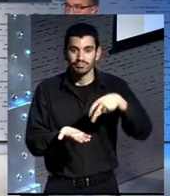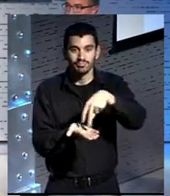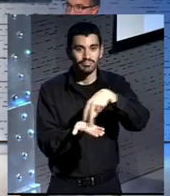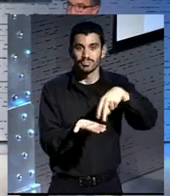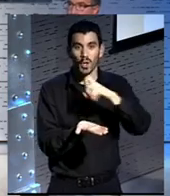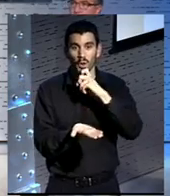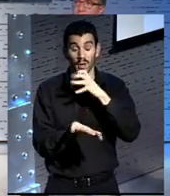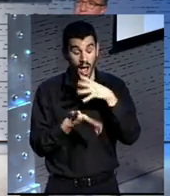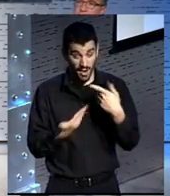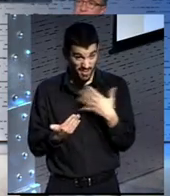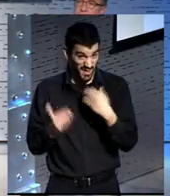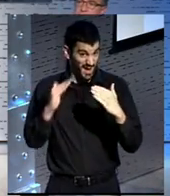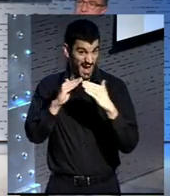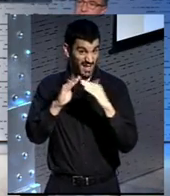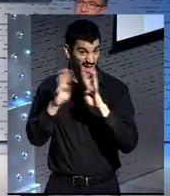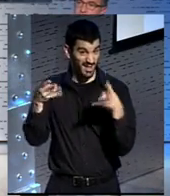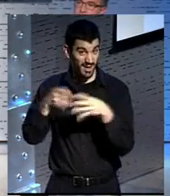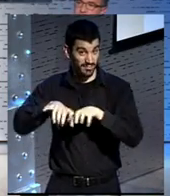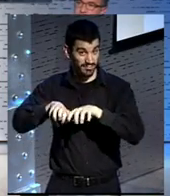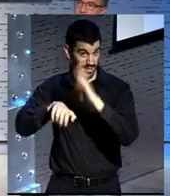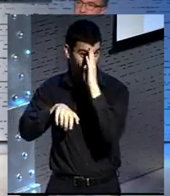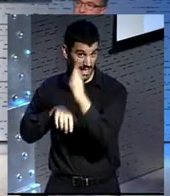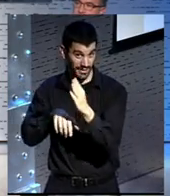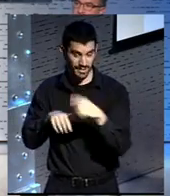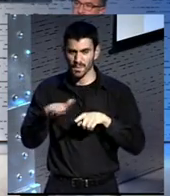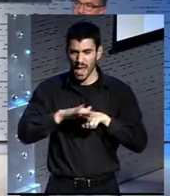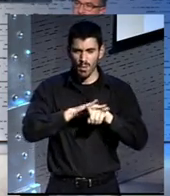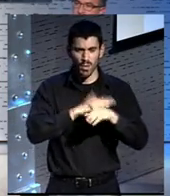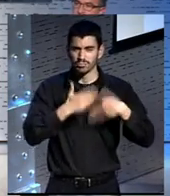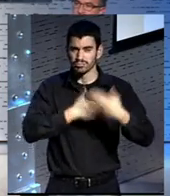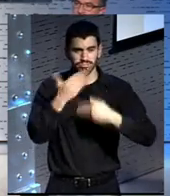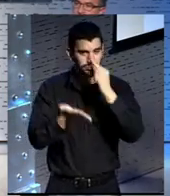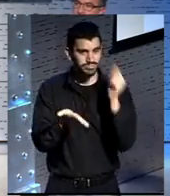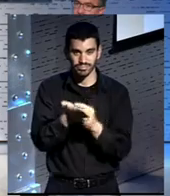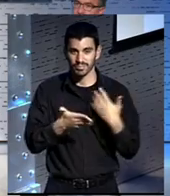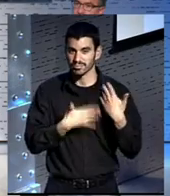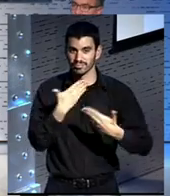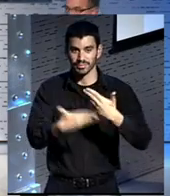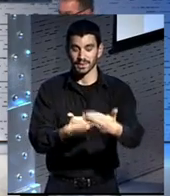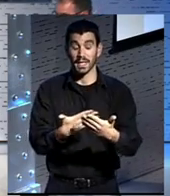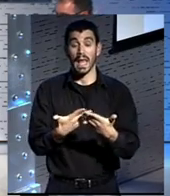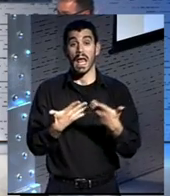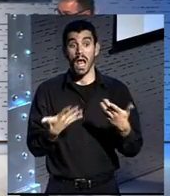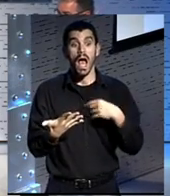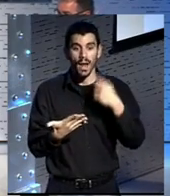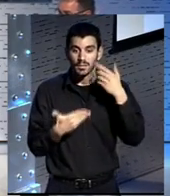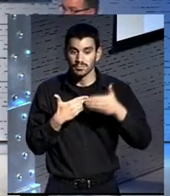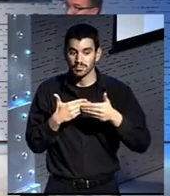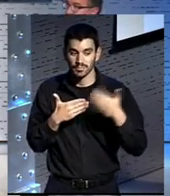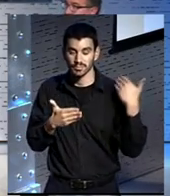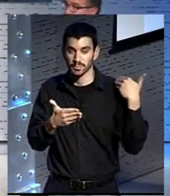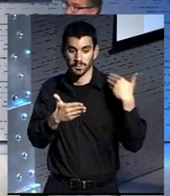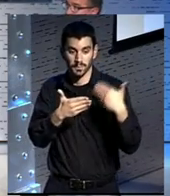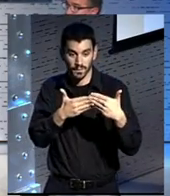desde casa con internet y esto está evolucionando tan rápidamente que va a ser muy interesante saber qué evolución ha tenido esto dentro